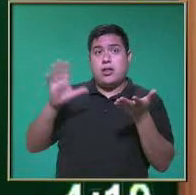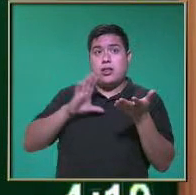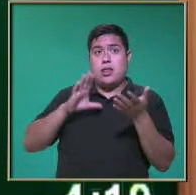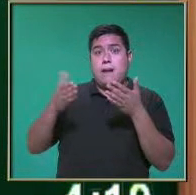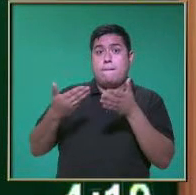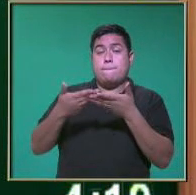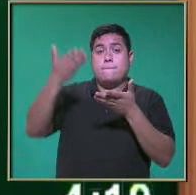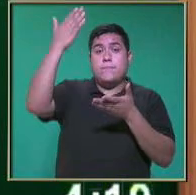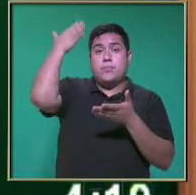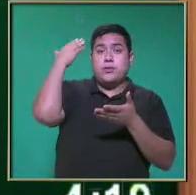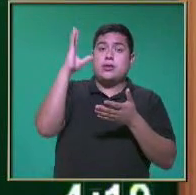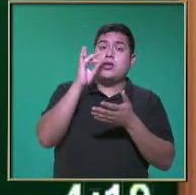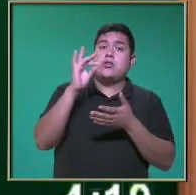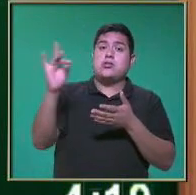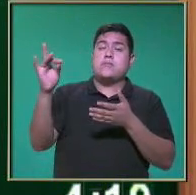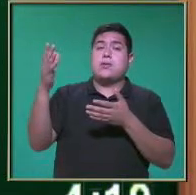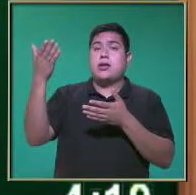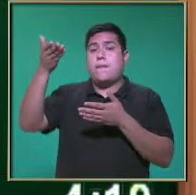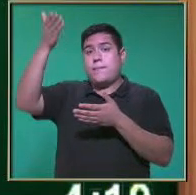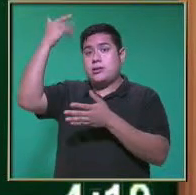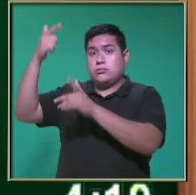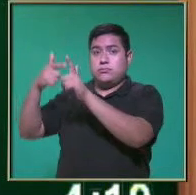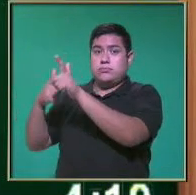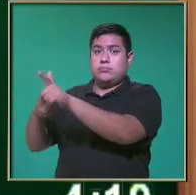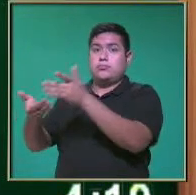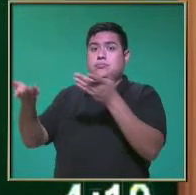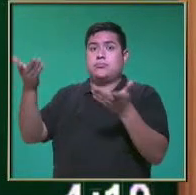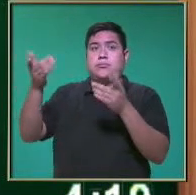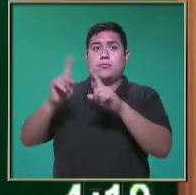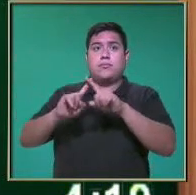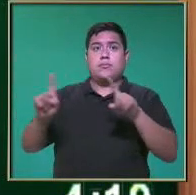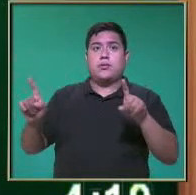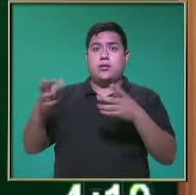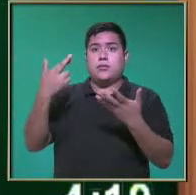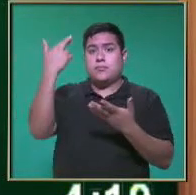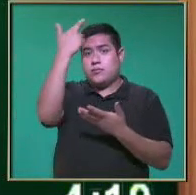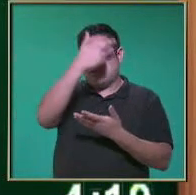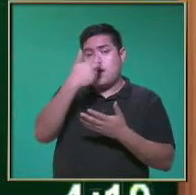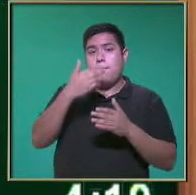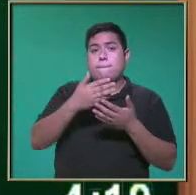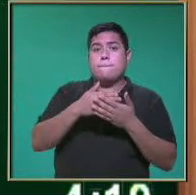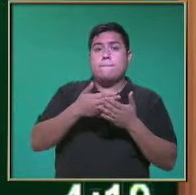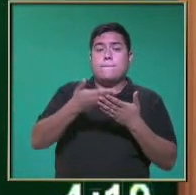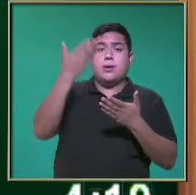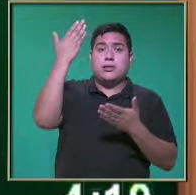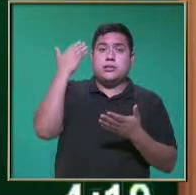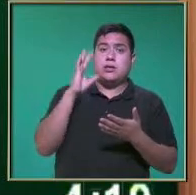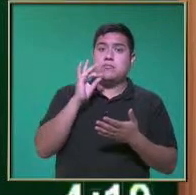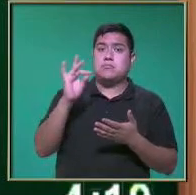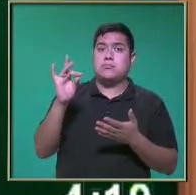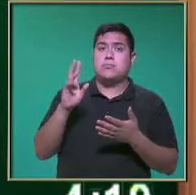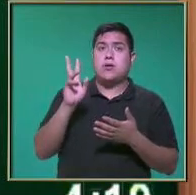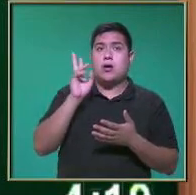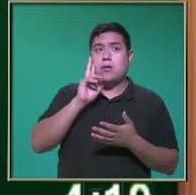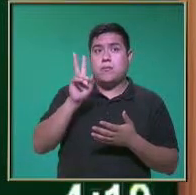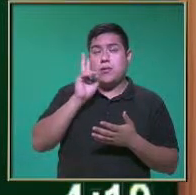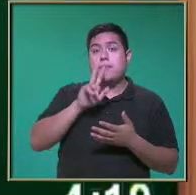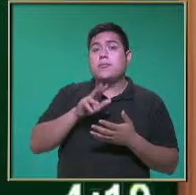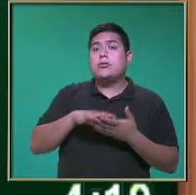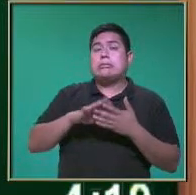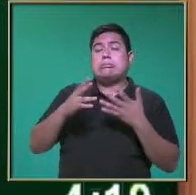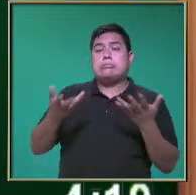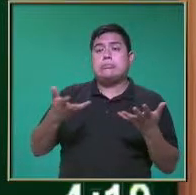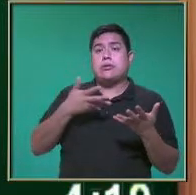pasado simple y el pasado continuo. Analiza, por favor, en pasado simple tenemos simple past